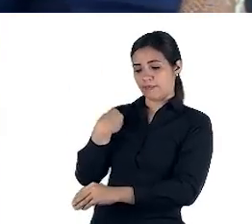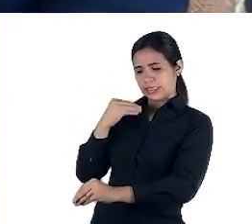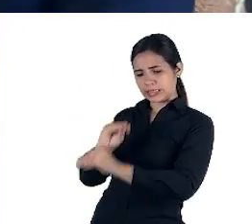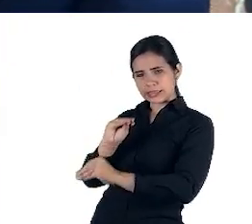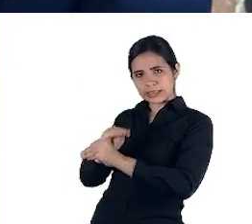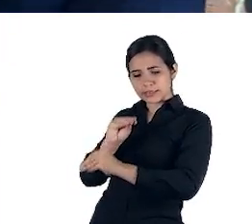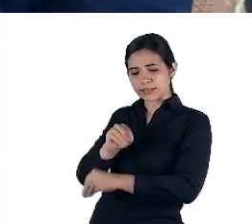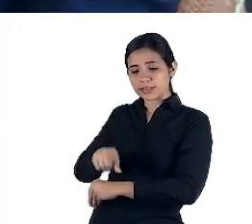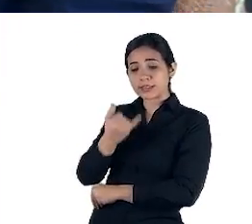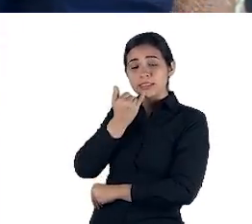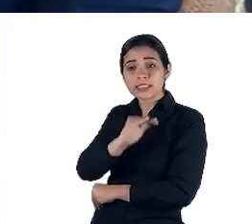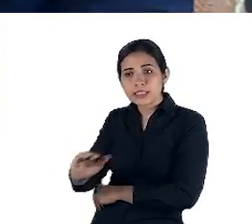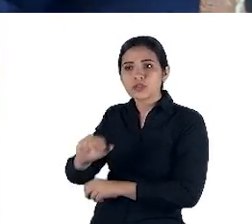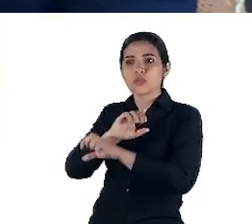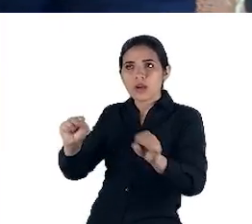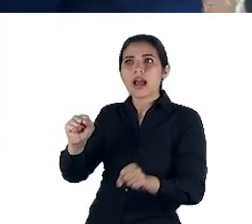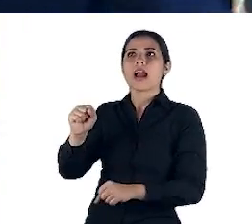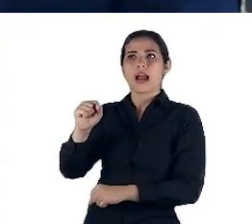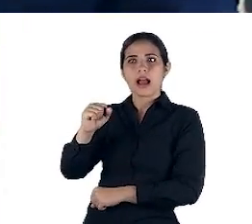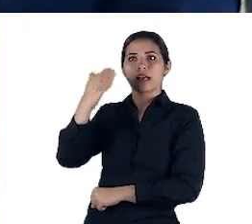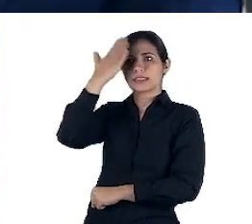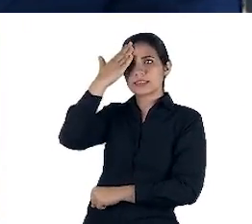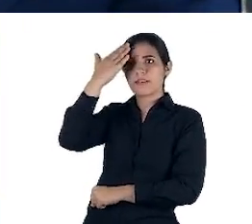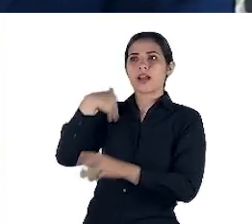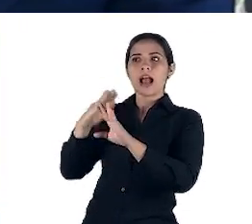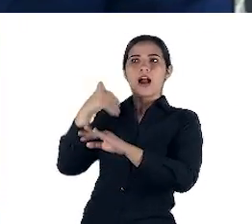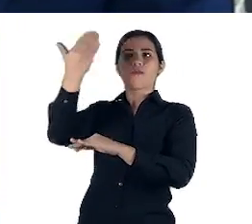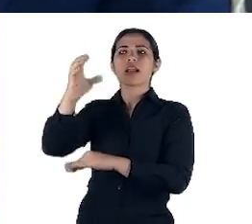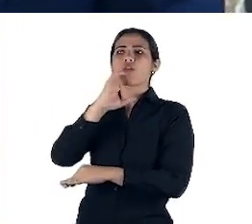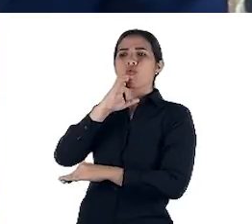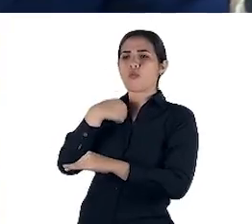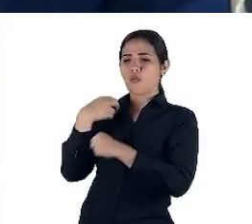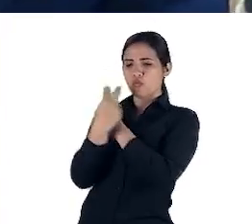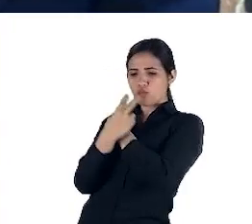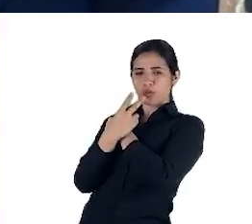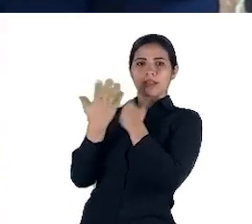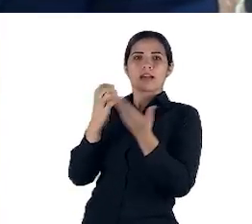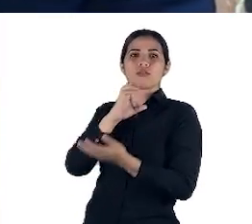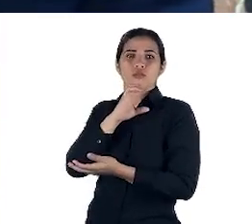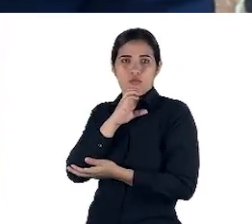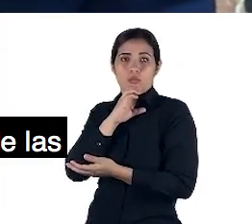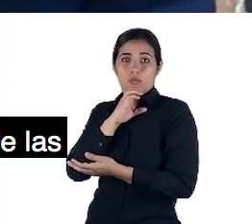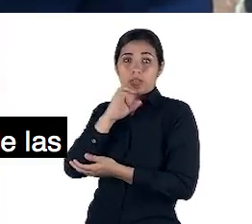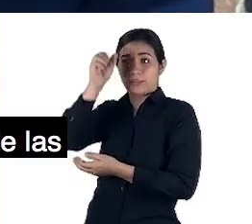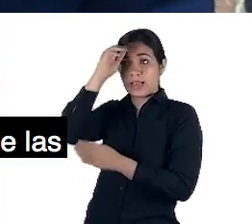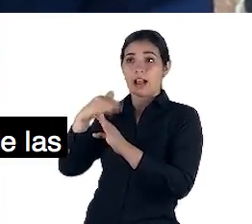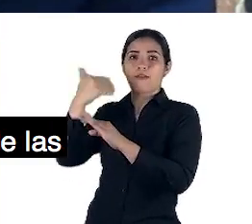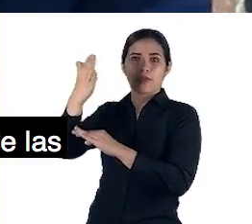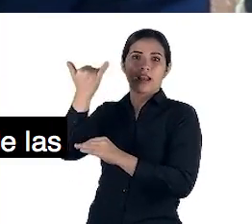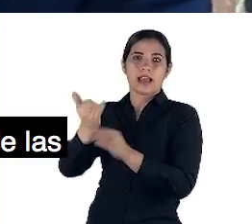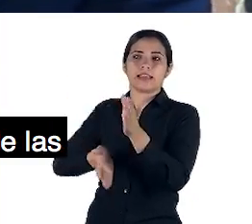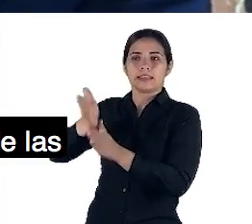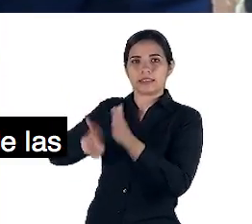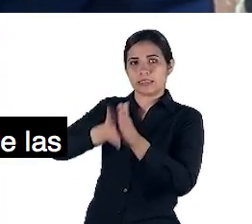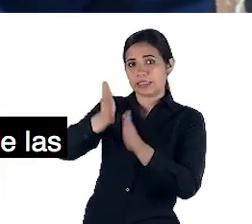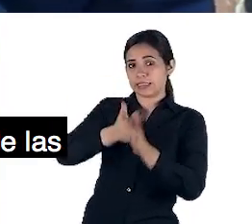puedan entender en qué momento utilizarlas y cómo protegerse, ¿verdad? Y el ambiente al que van a ir, por sobre todo. Y esto incluye a todos